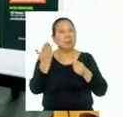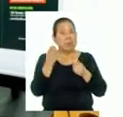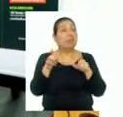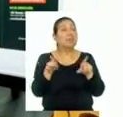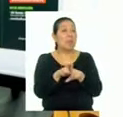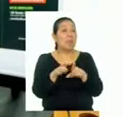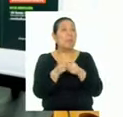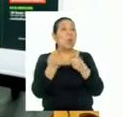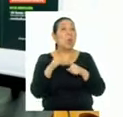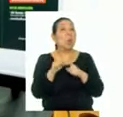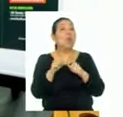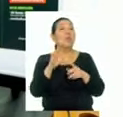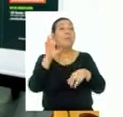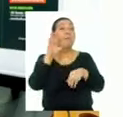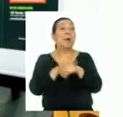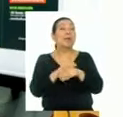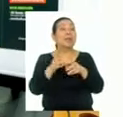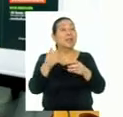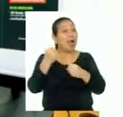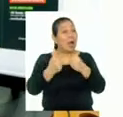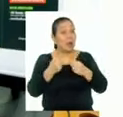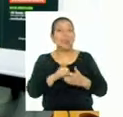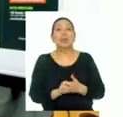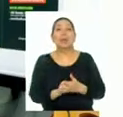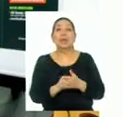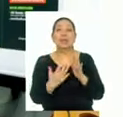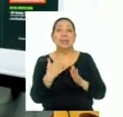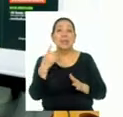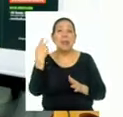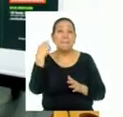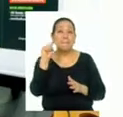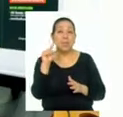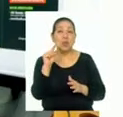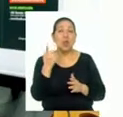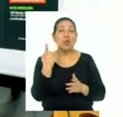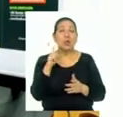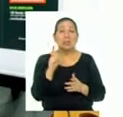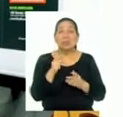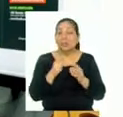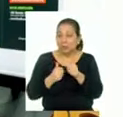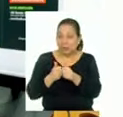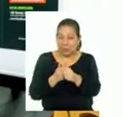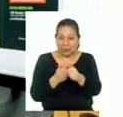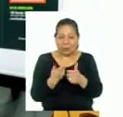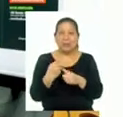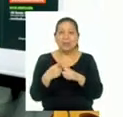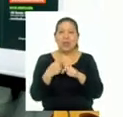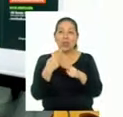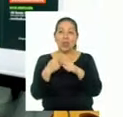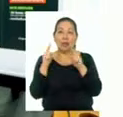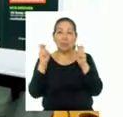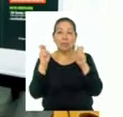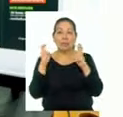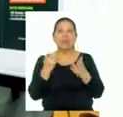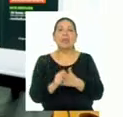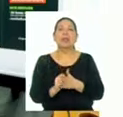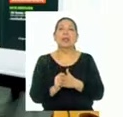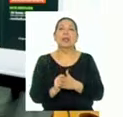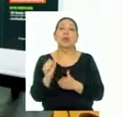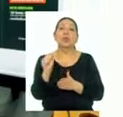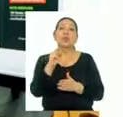también cuando hay alguna intervención. 15 millones de consultas realizadas en plataforma Síguelo para los diversos trámites que brinda